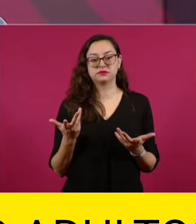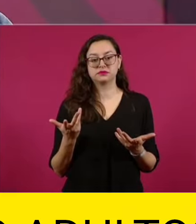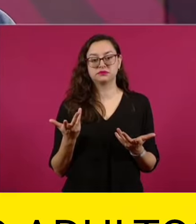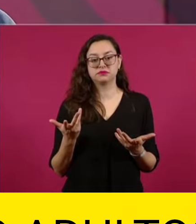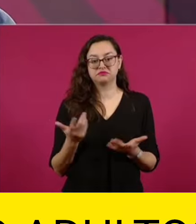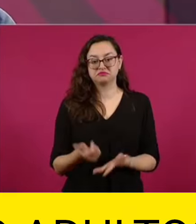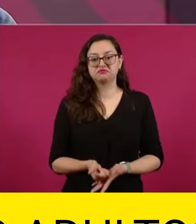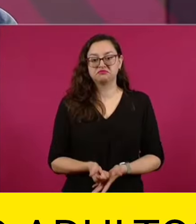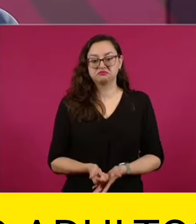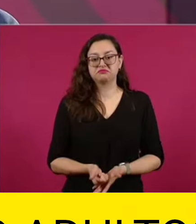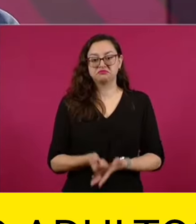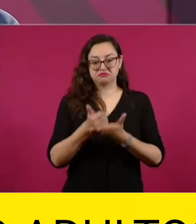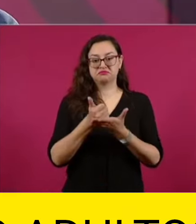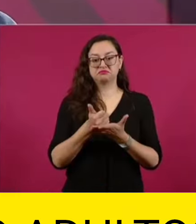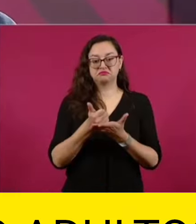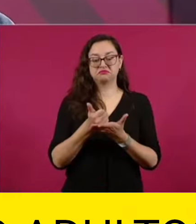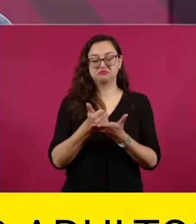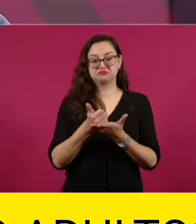ayuden